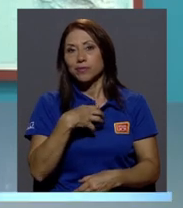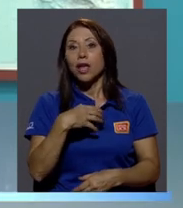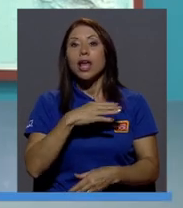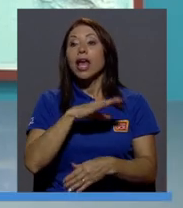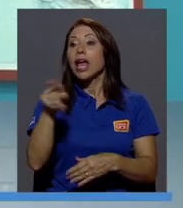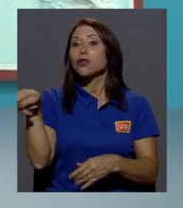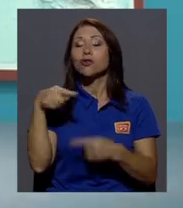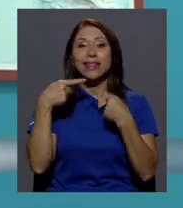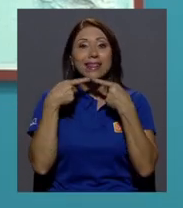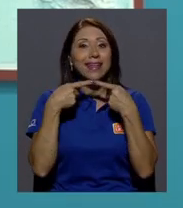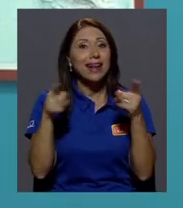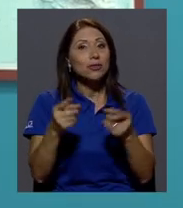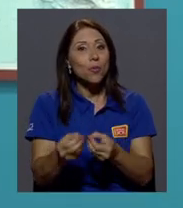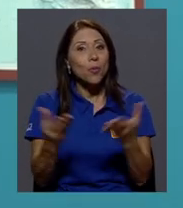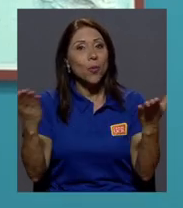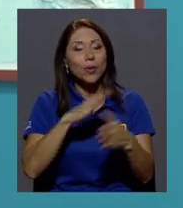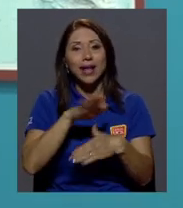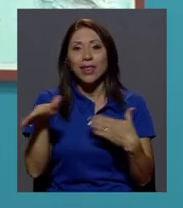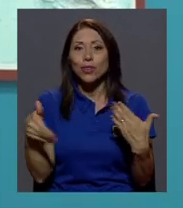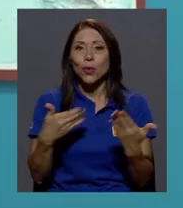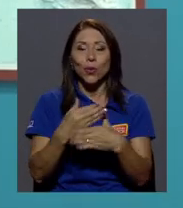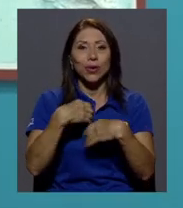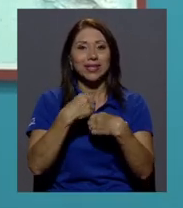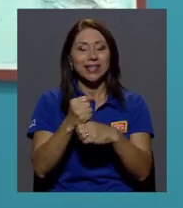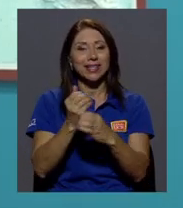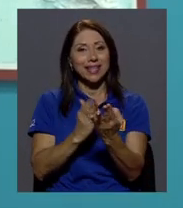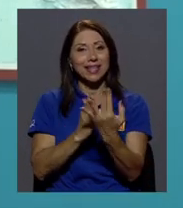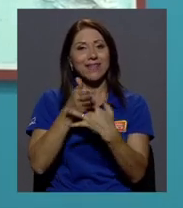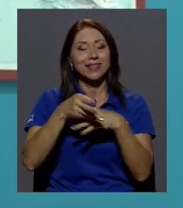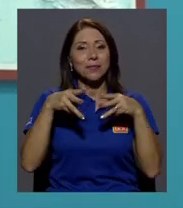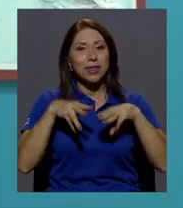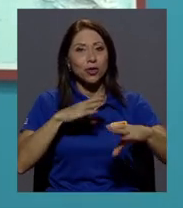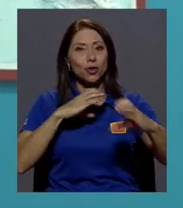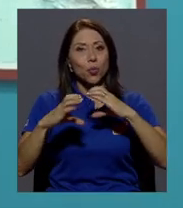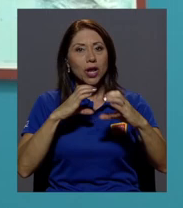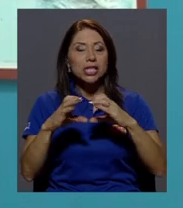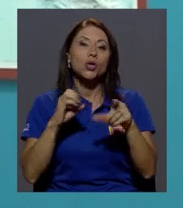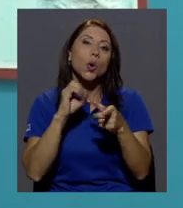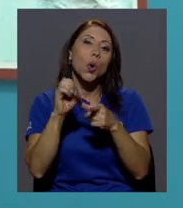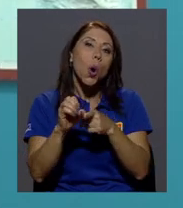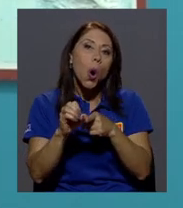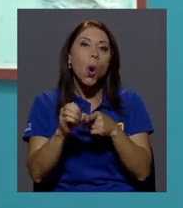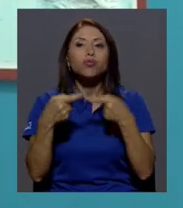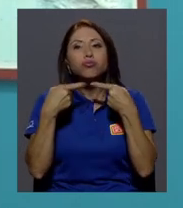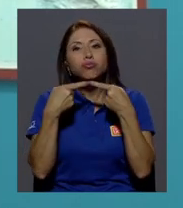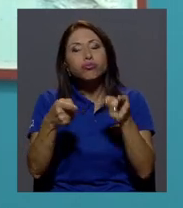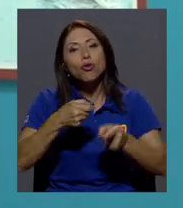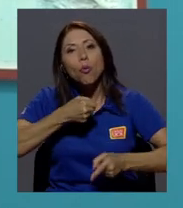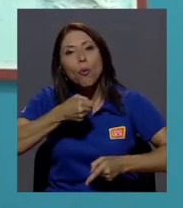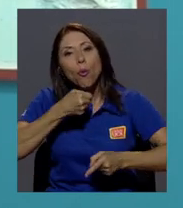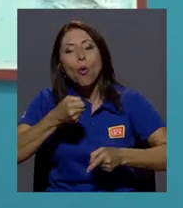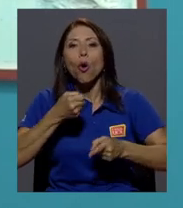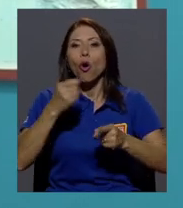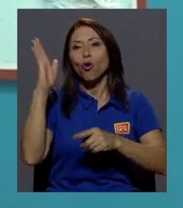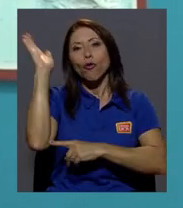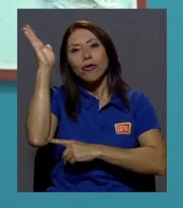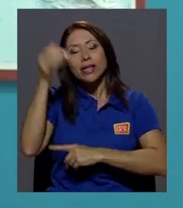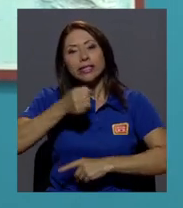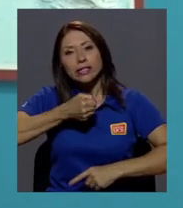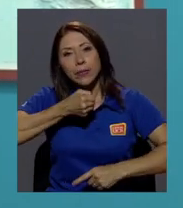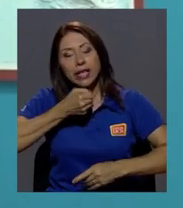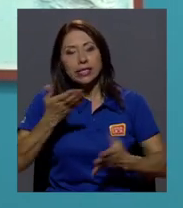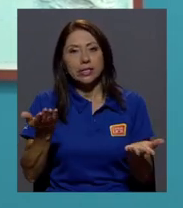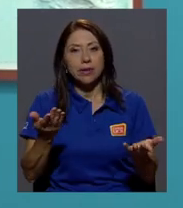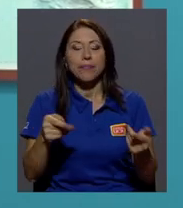todo aquello que se dice mediante medios de comunicación, en el formato de boletines de prensa, conferencias de prensa, etc.